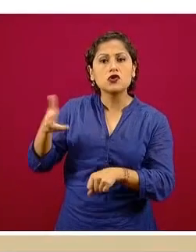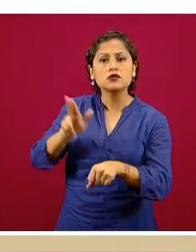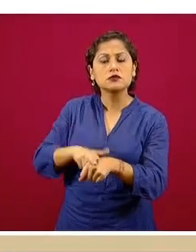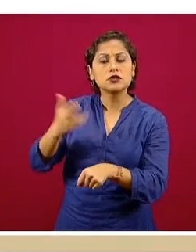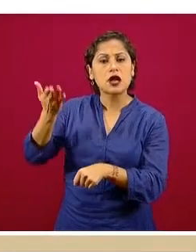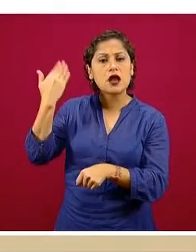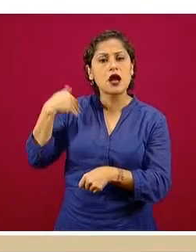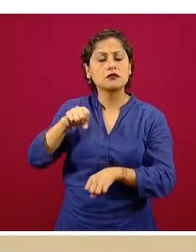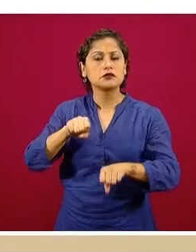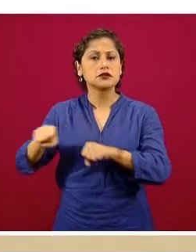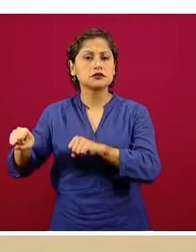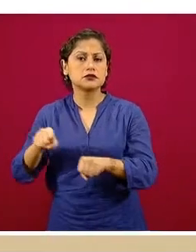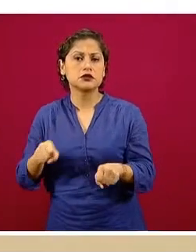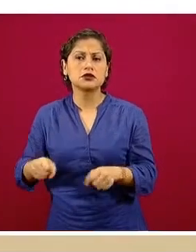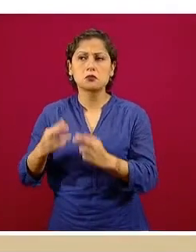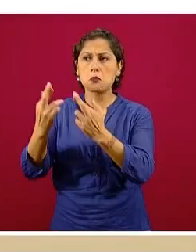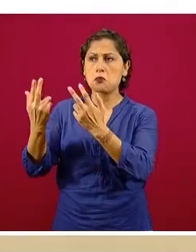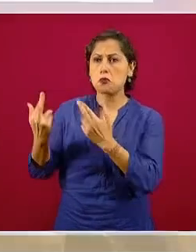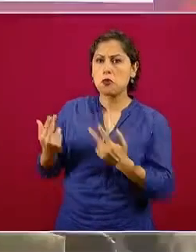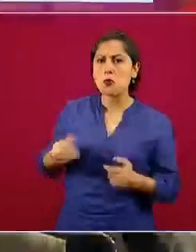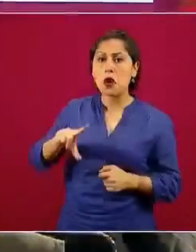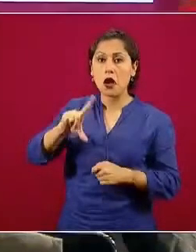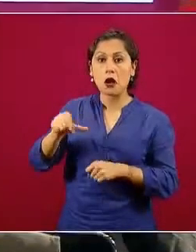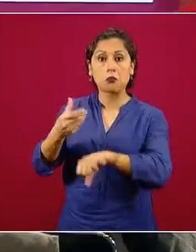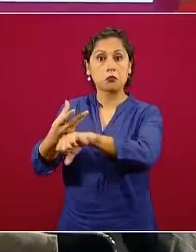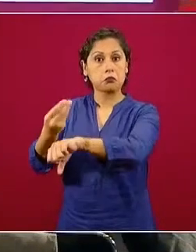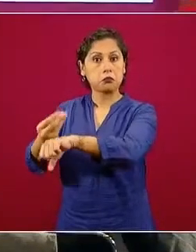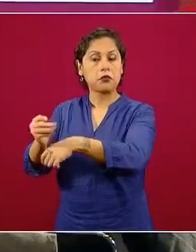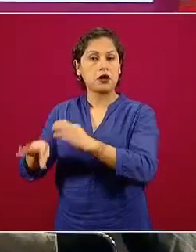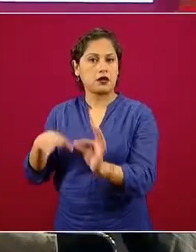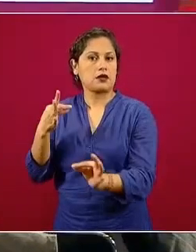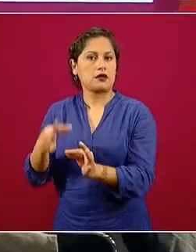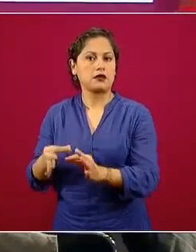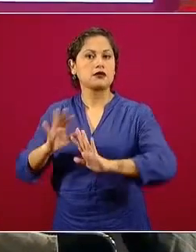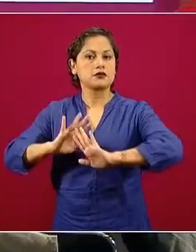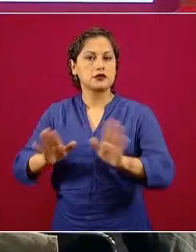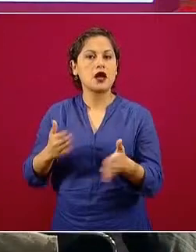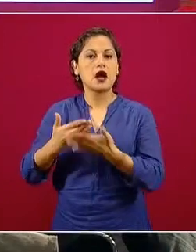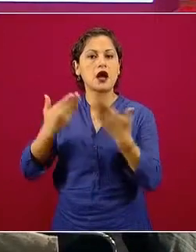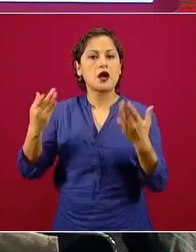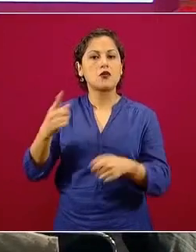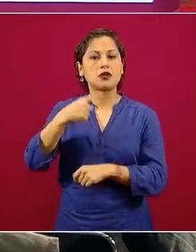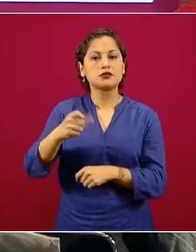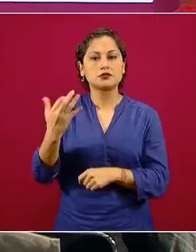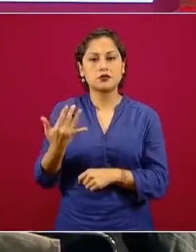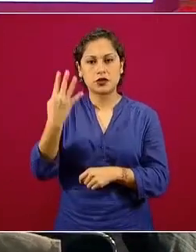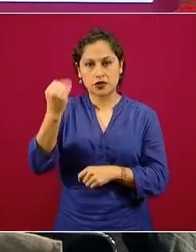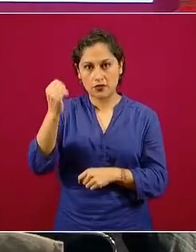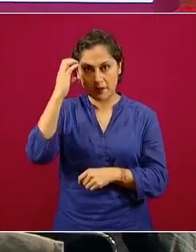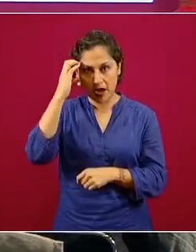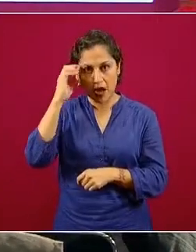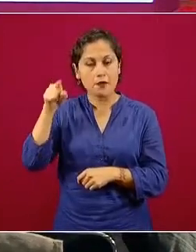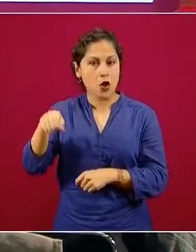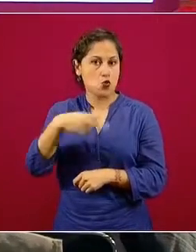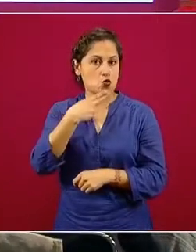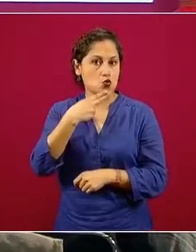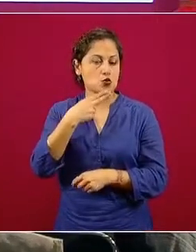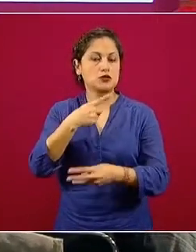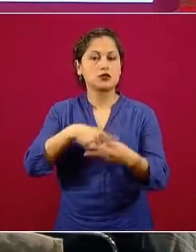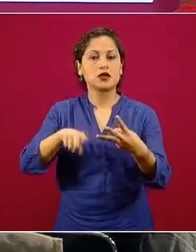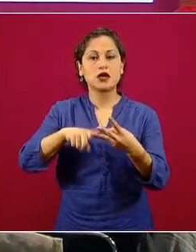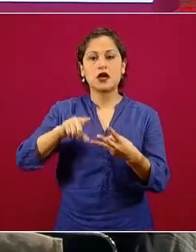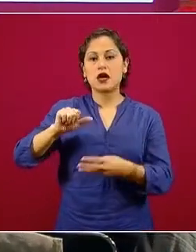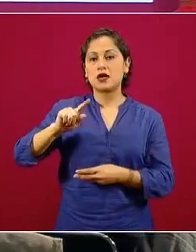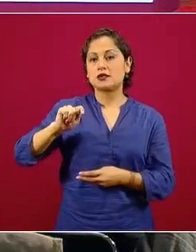hizo un trabajo de rehabilitación y hoy afortunadamente tiene ya estas 159 camas que han sido muy útiles el de atlacomulco